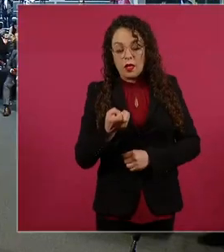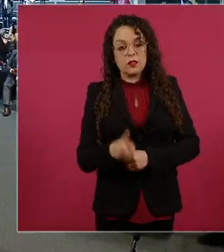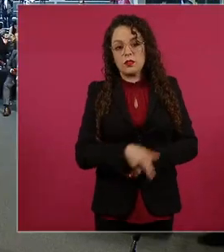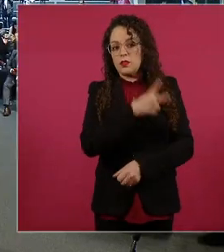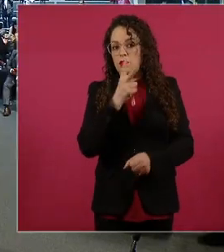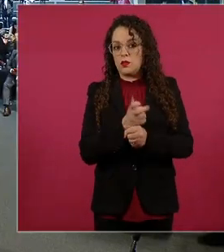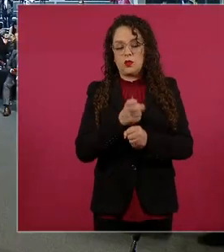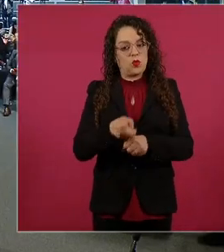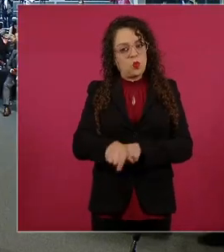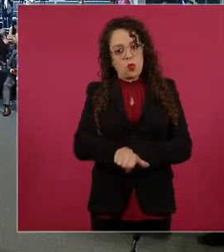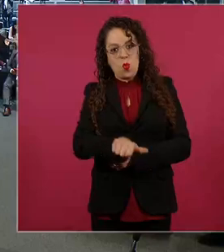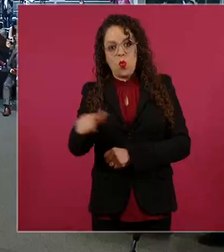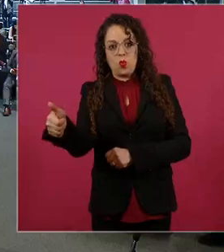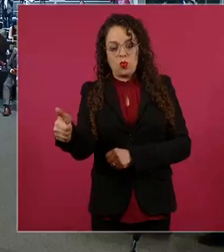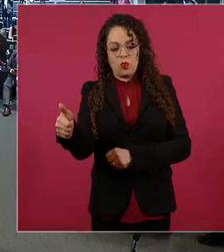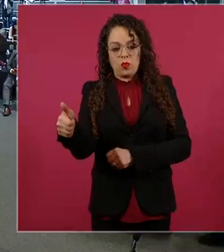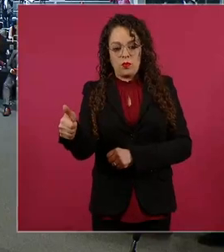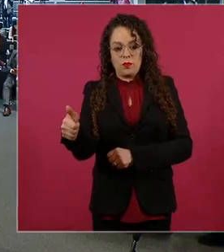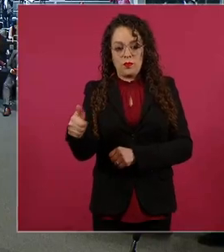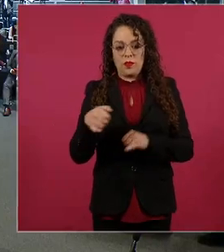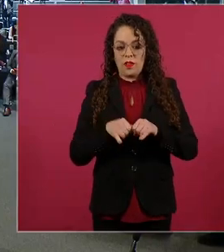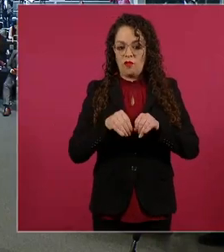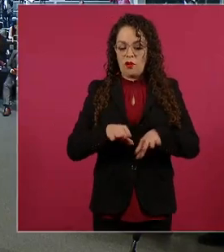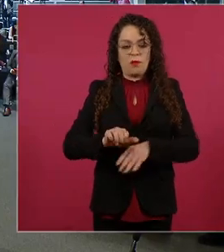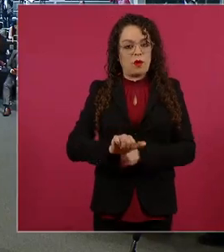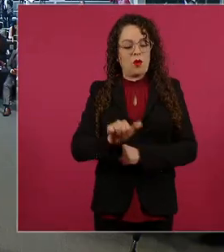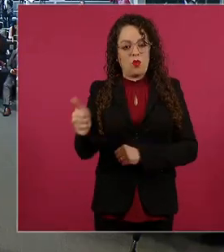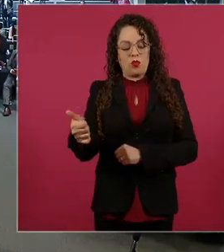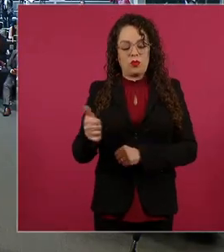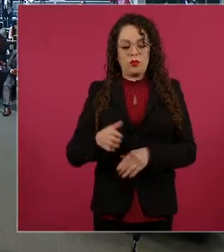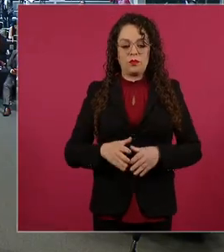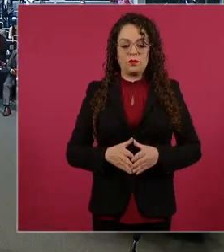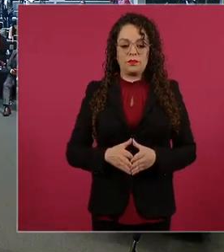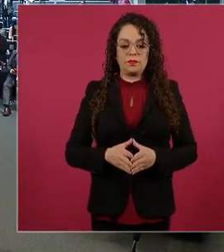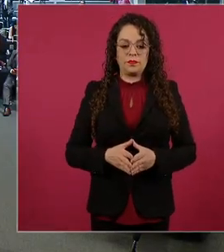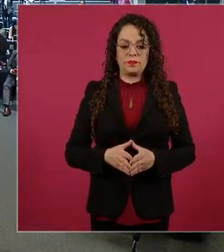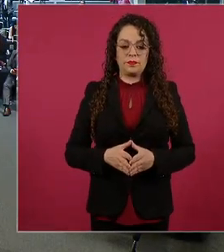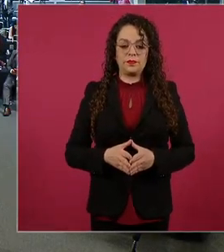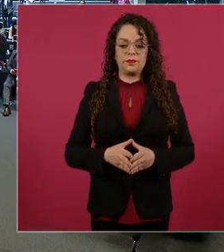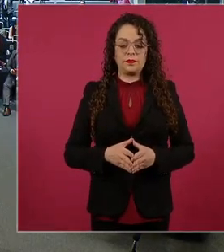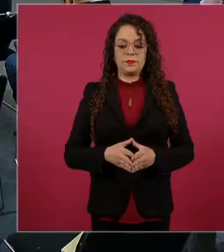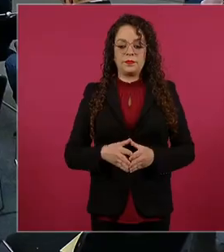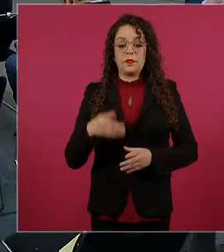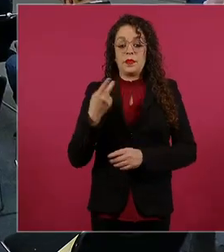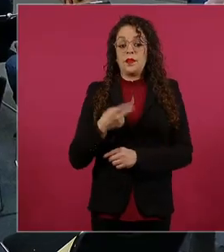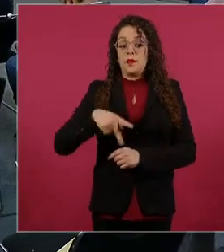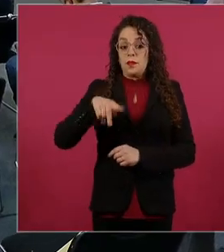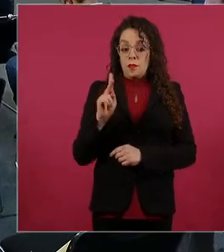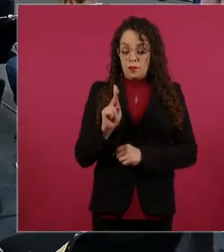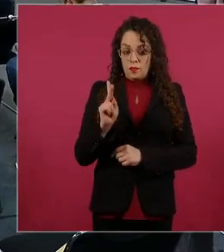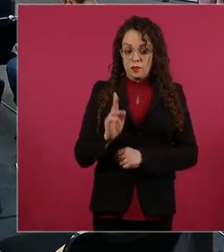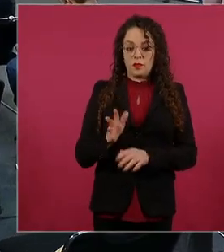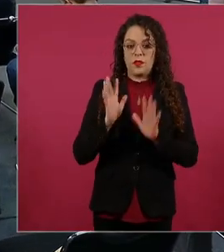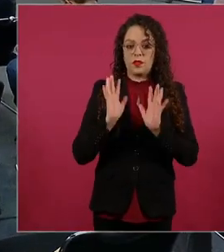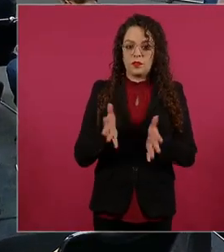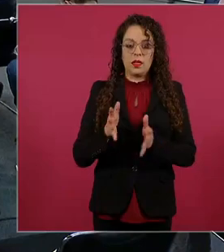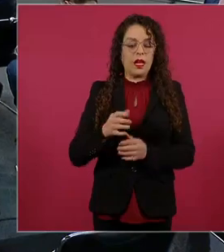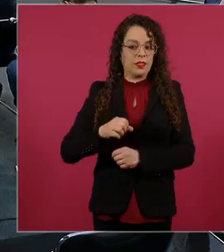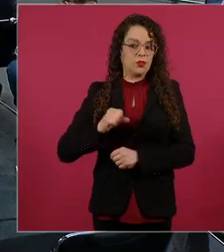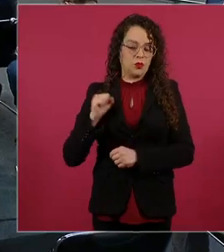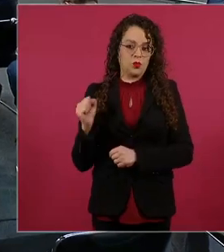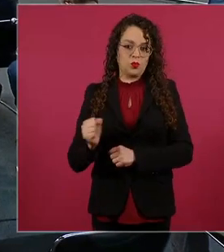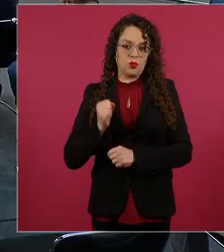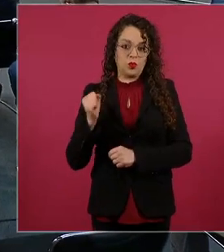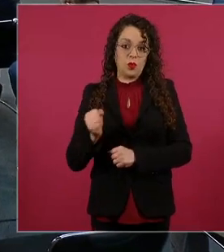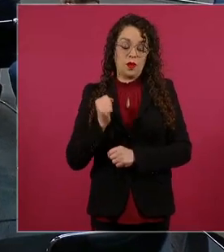esto es otro este afortunadamente pues no